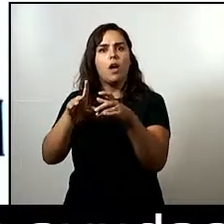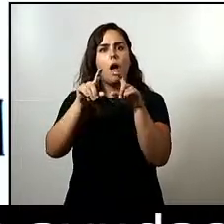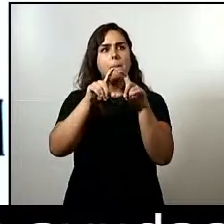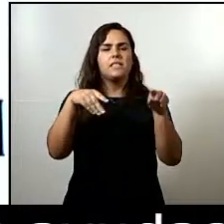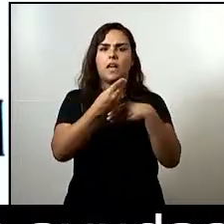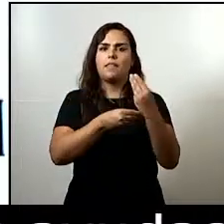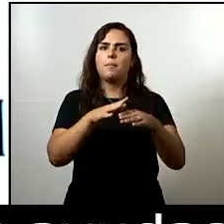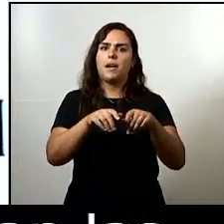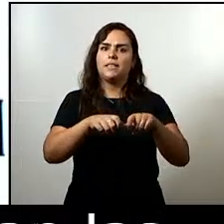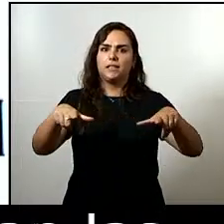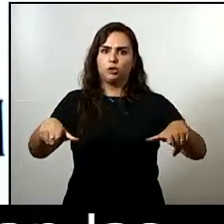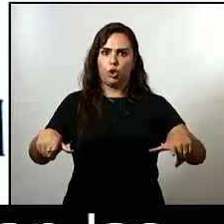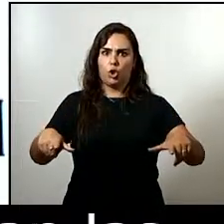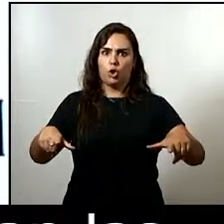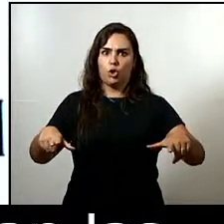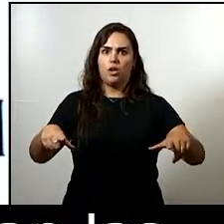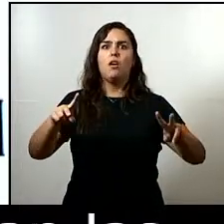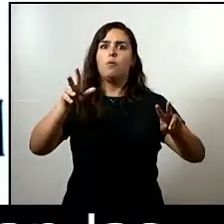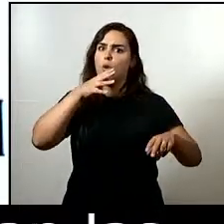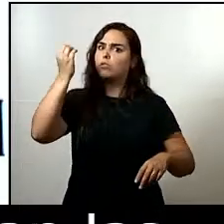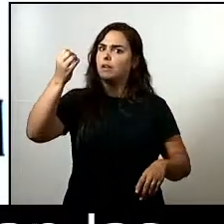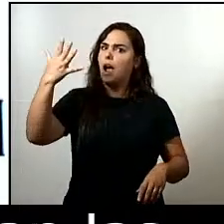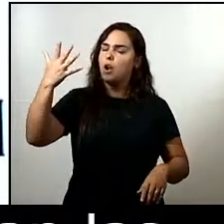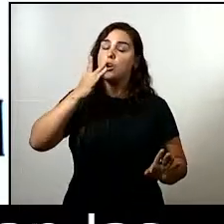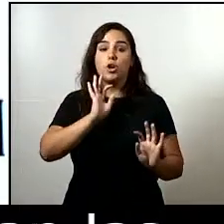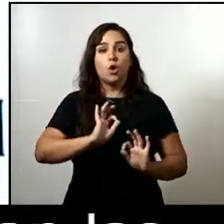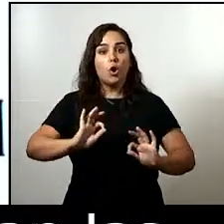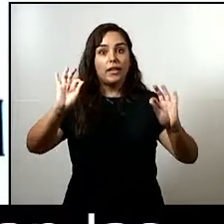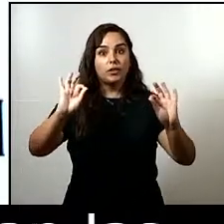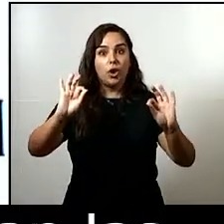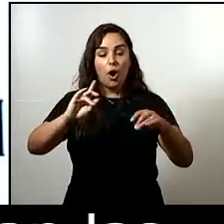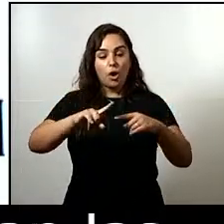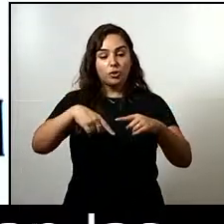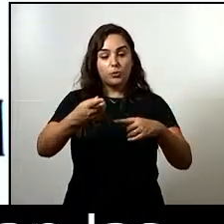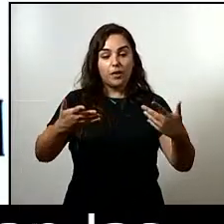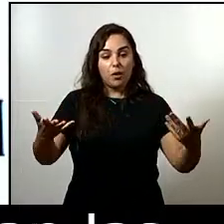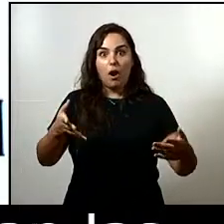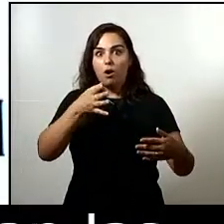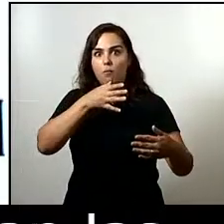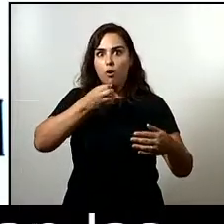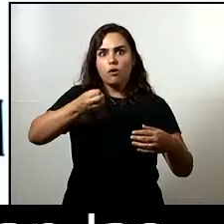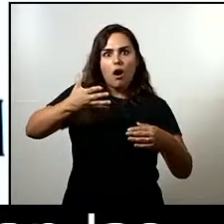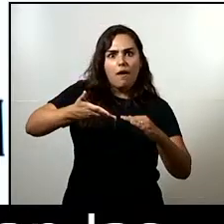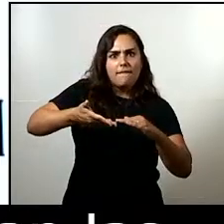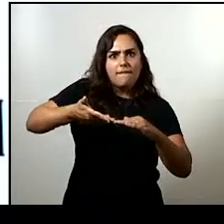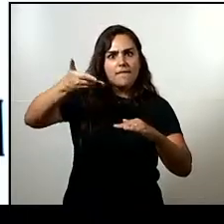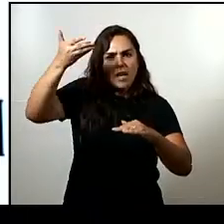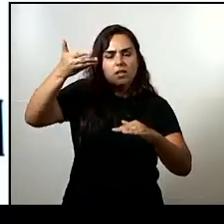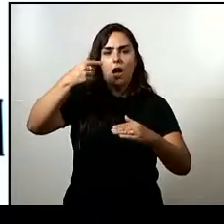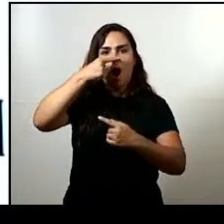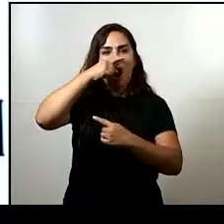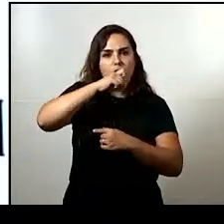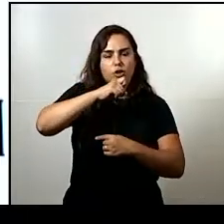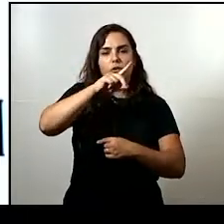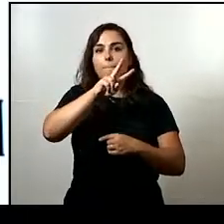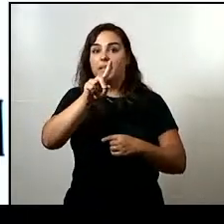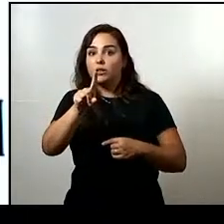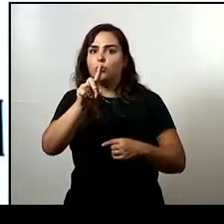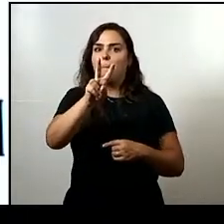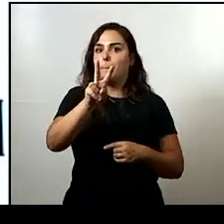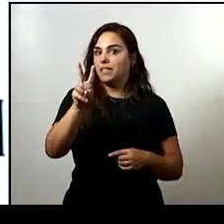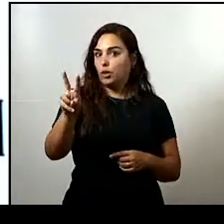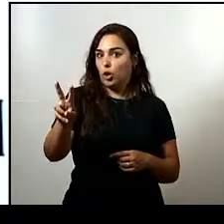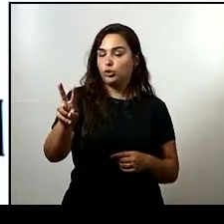empresas del sector, la inflación, en concreto, como consecuencia de la subida experimentada durante los años 21 y